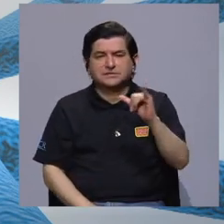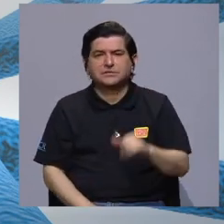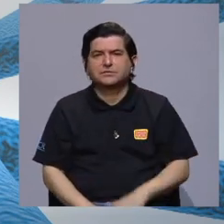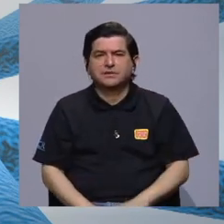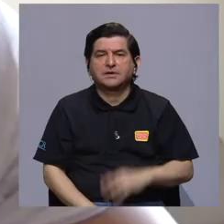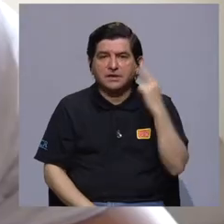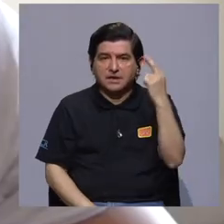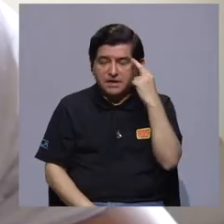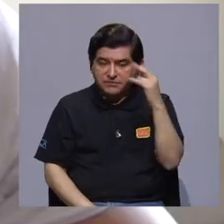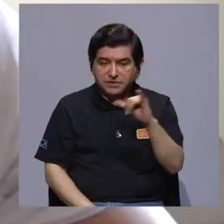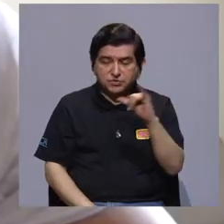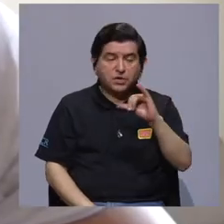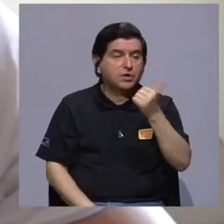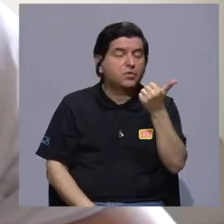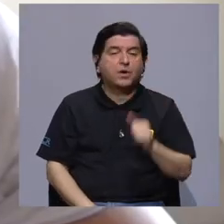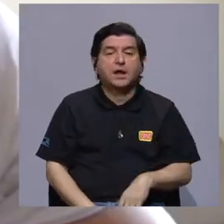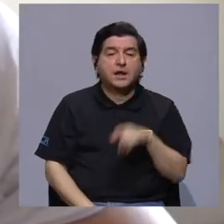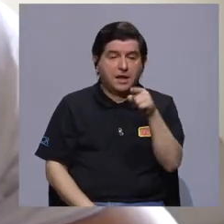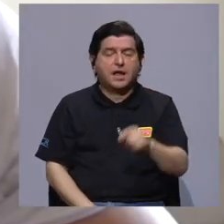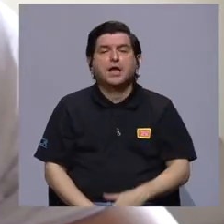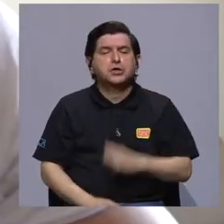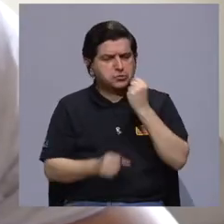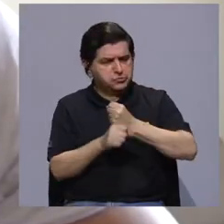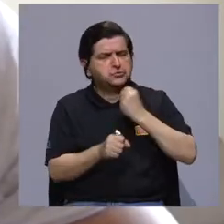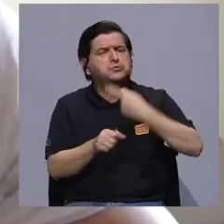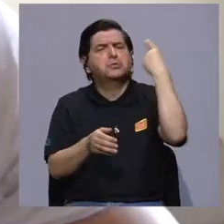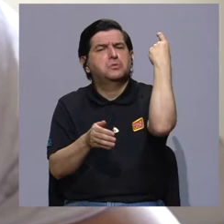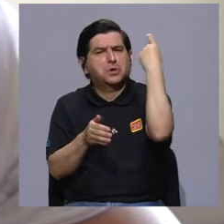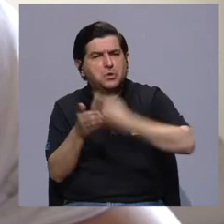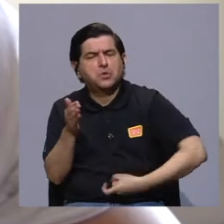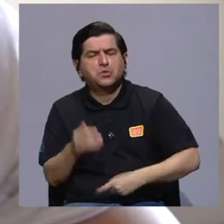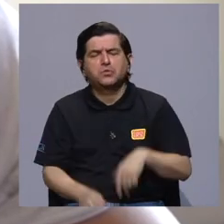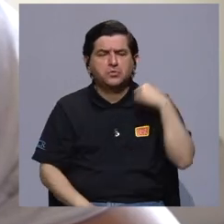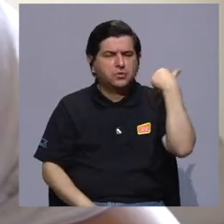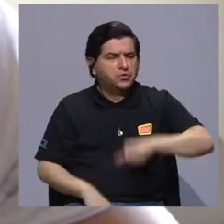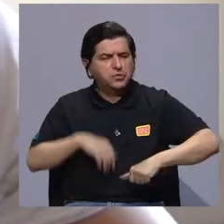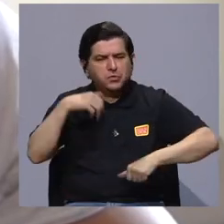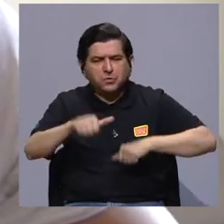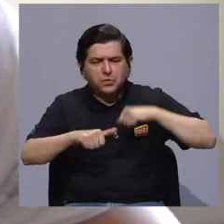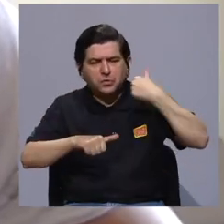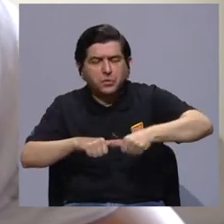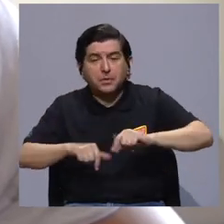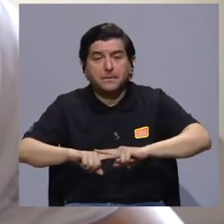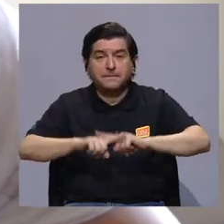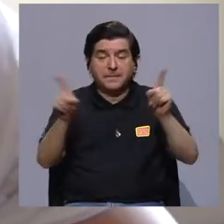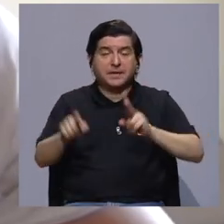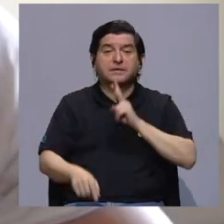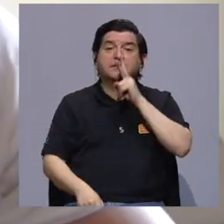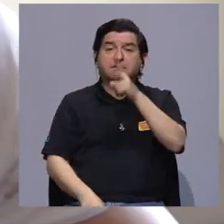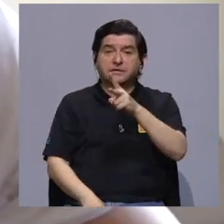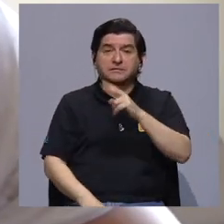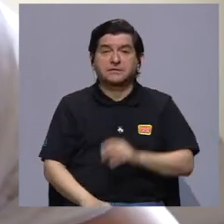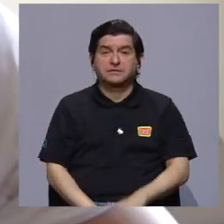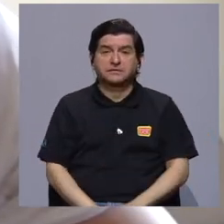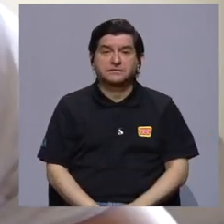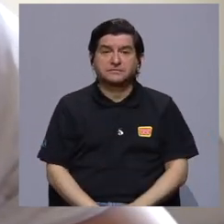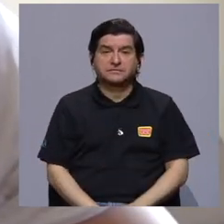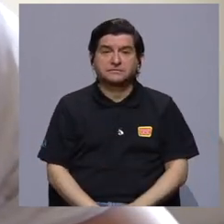También porque igual que nosotros se pusieron la camiseta y hemos luchado, pero ciertamente